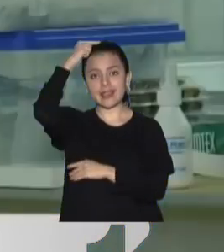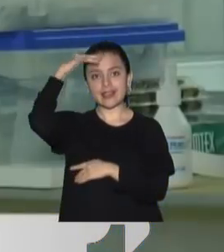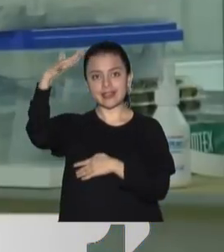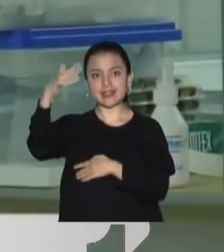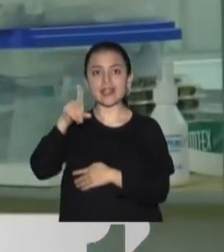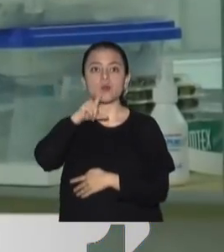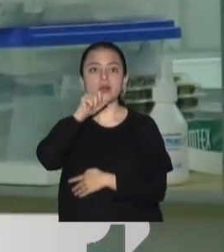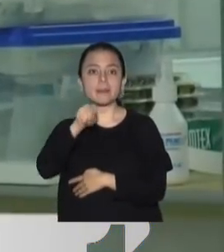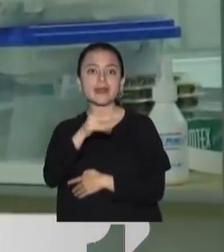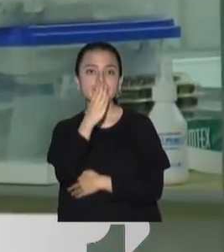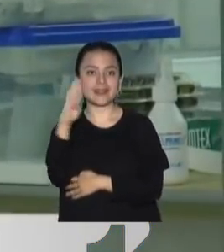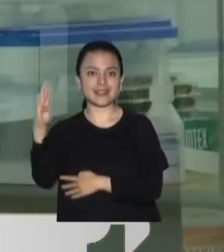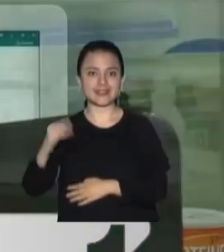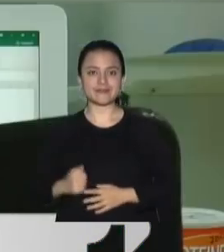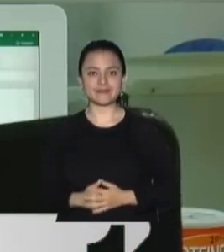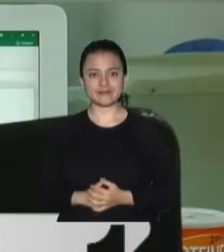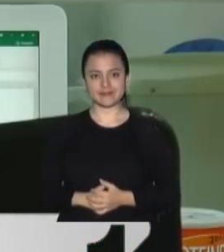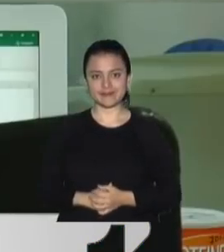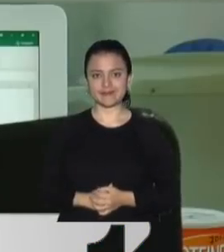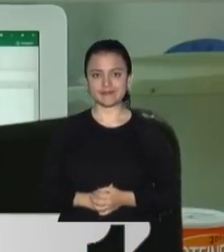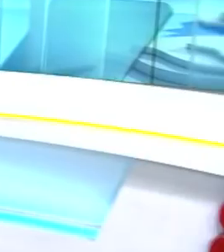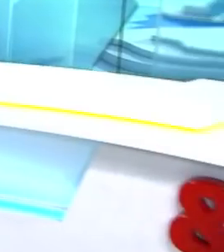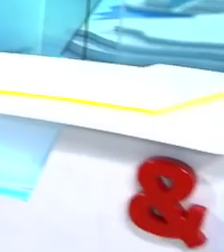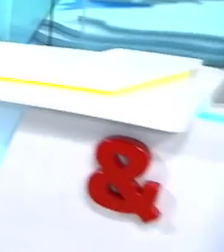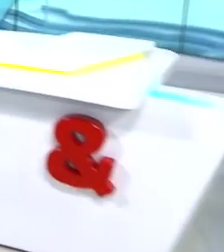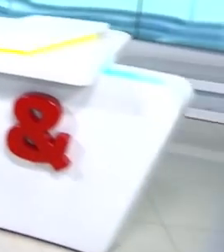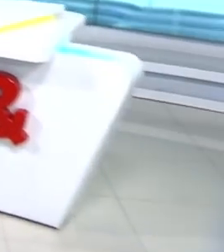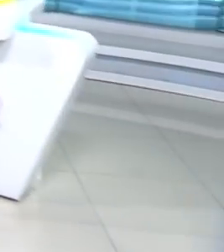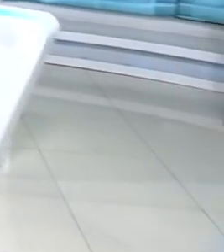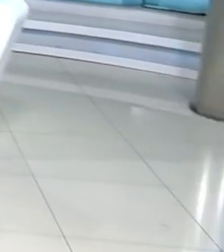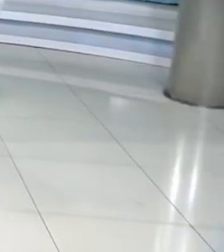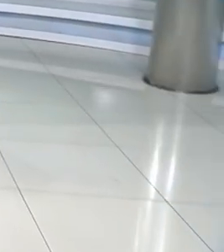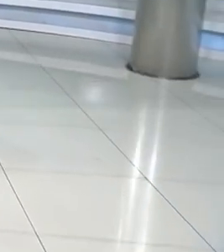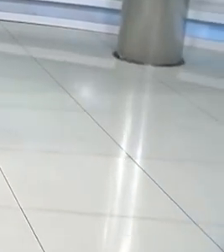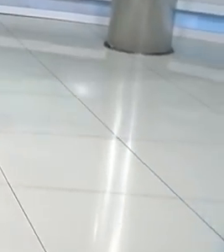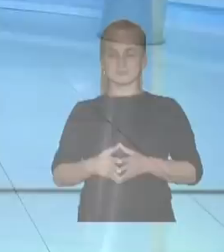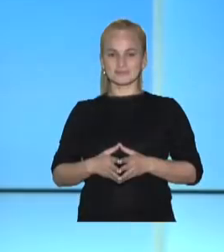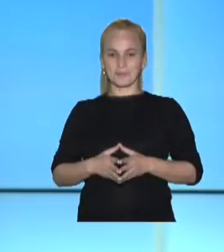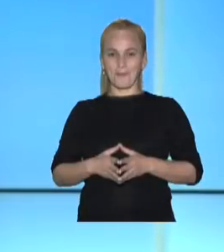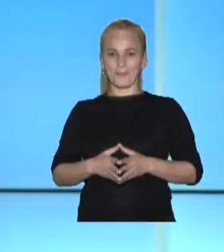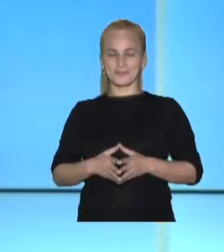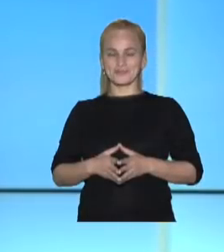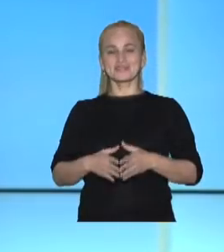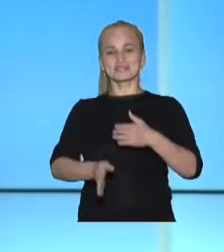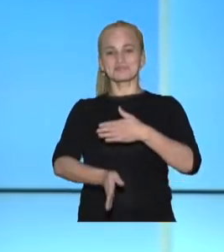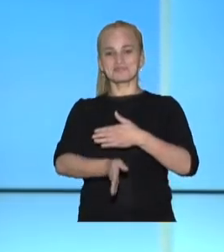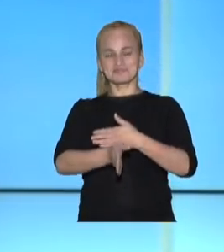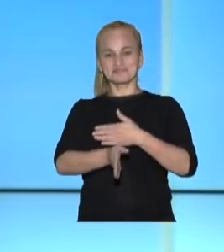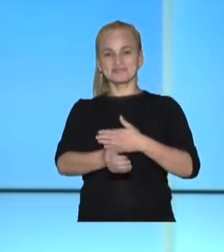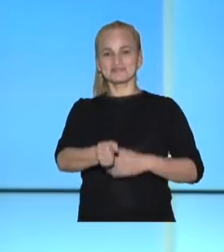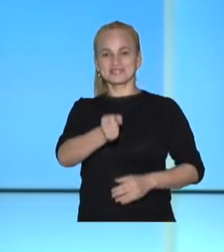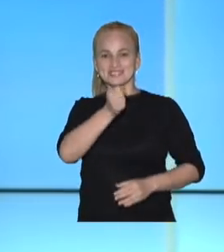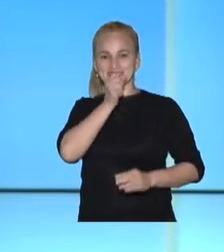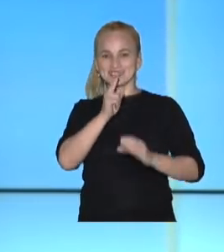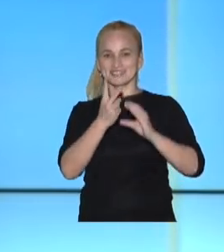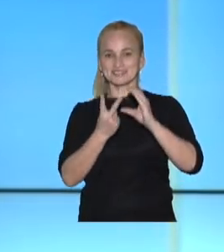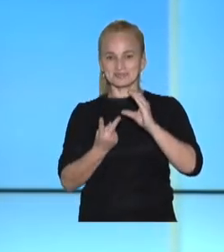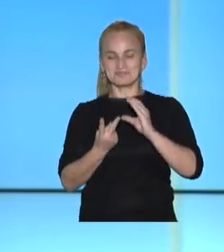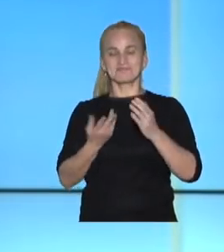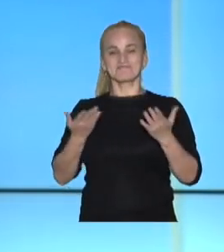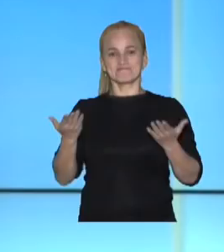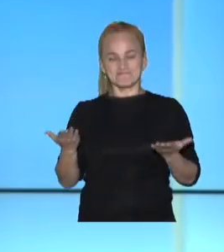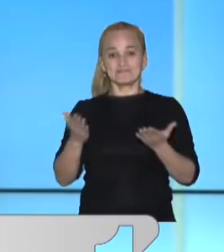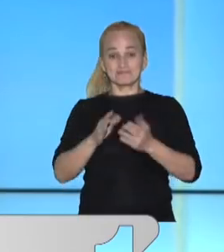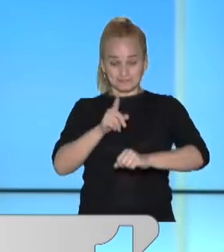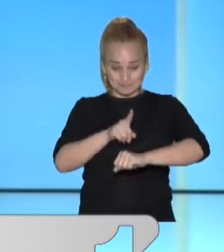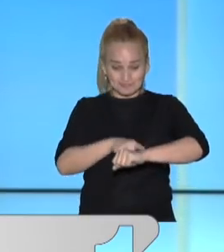y Barranquilla. Volvemos. Seguimos en Noticentro 1 CMI.